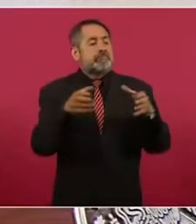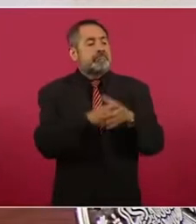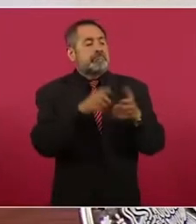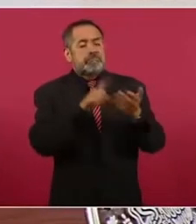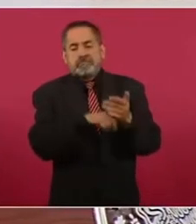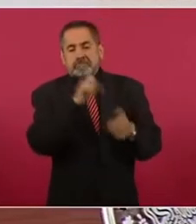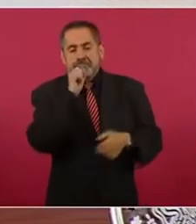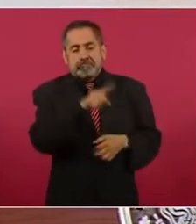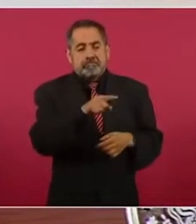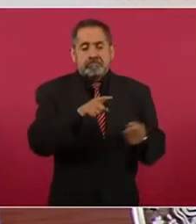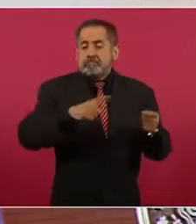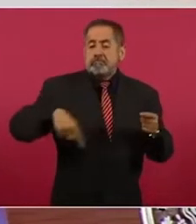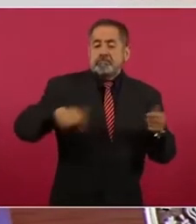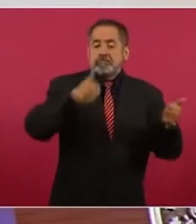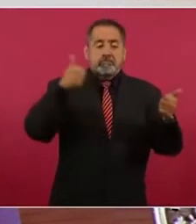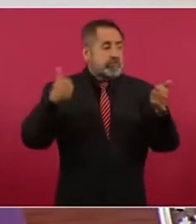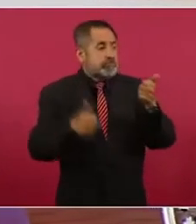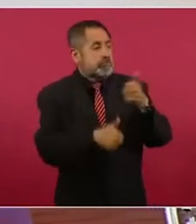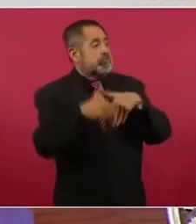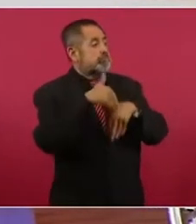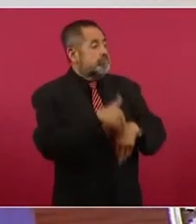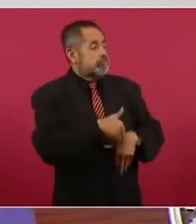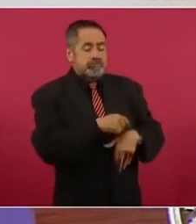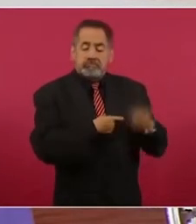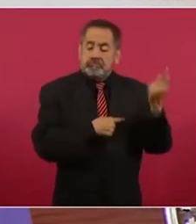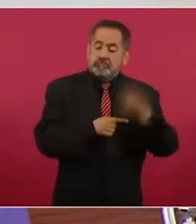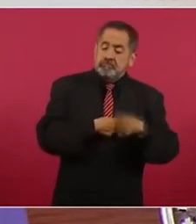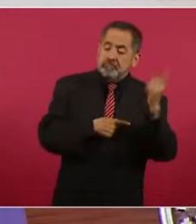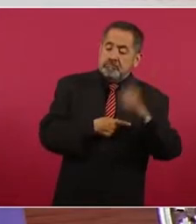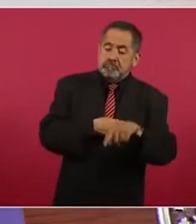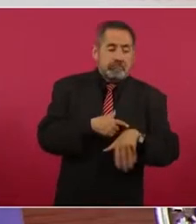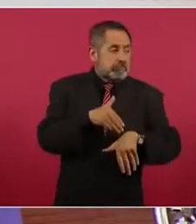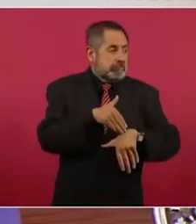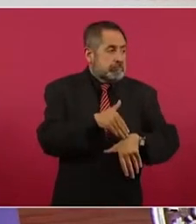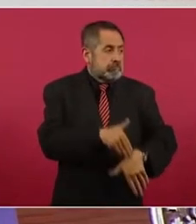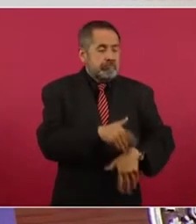completamente al servicio de la delincuencia organizada.